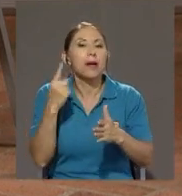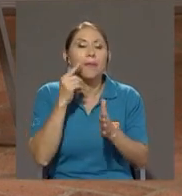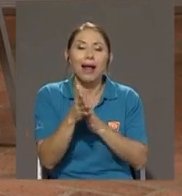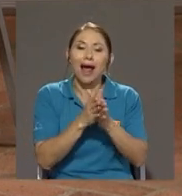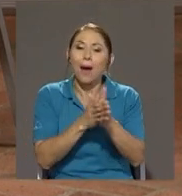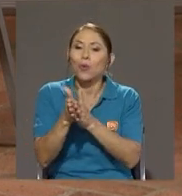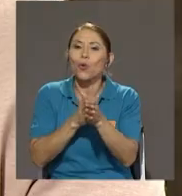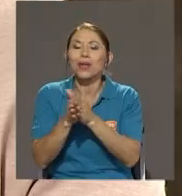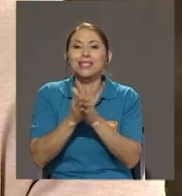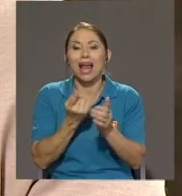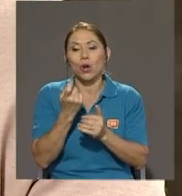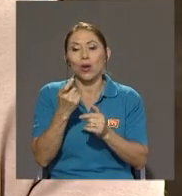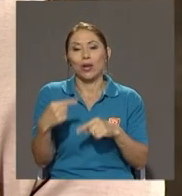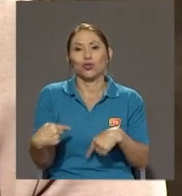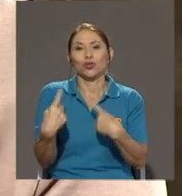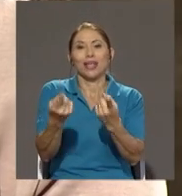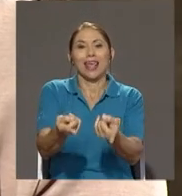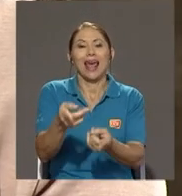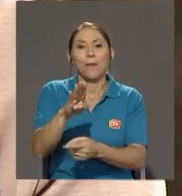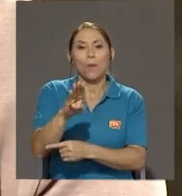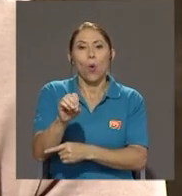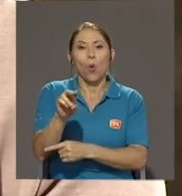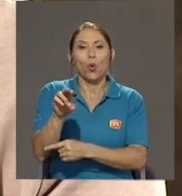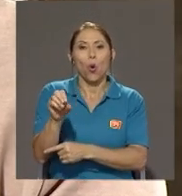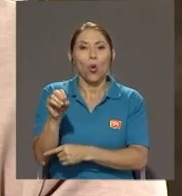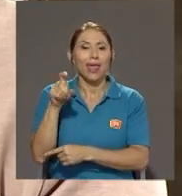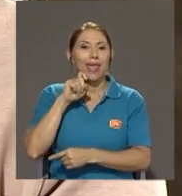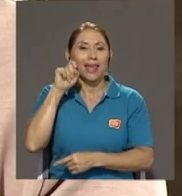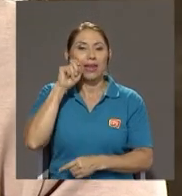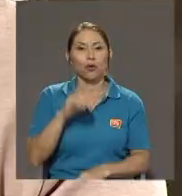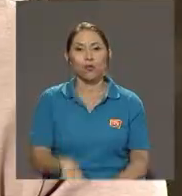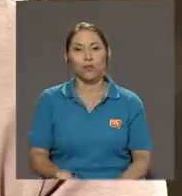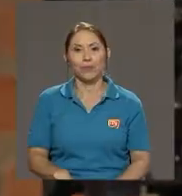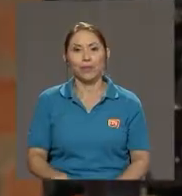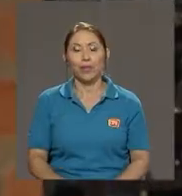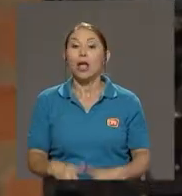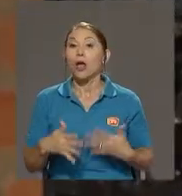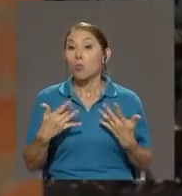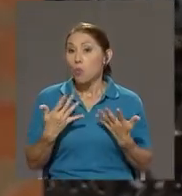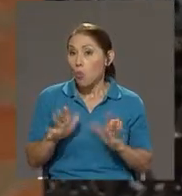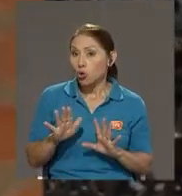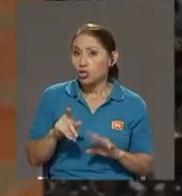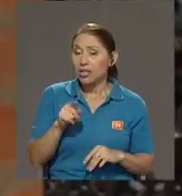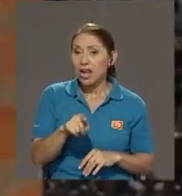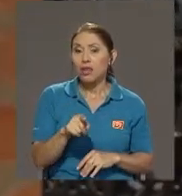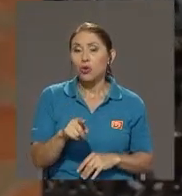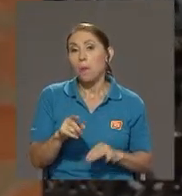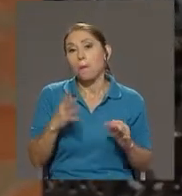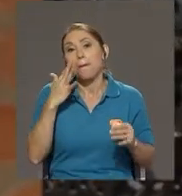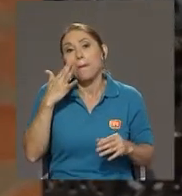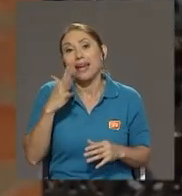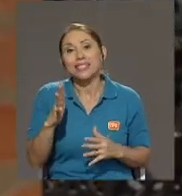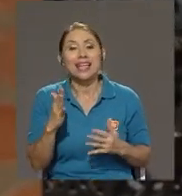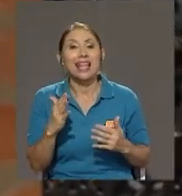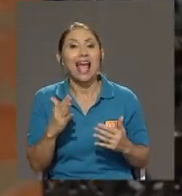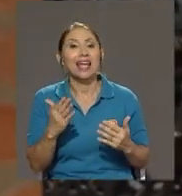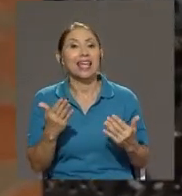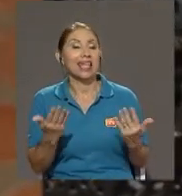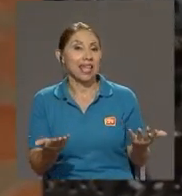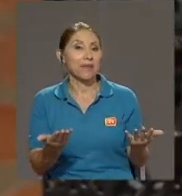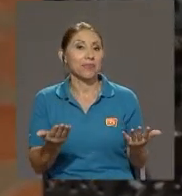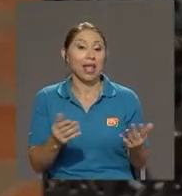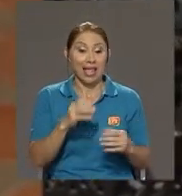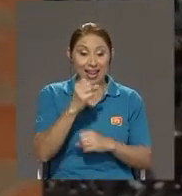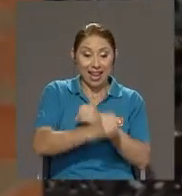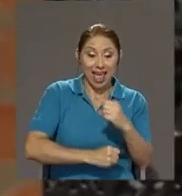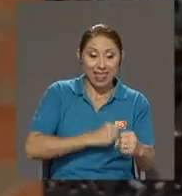de este bono de género. Por cierto, una de las medidas parecería que la simetría de que la edad de